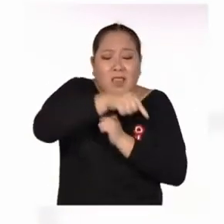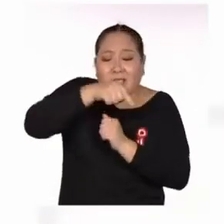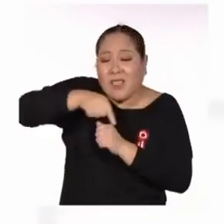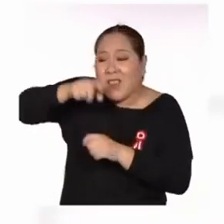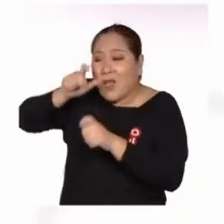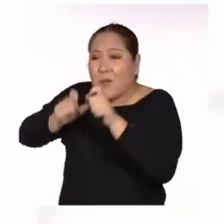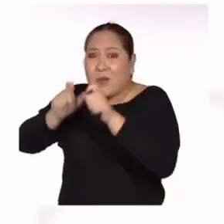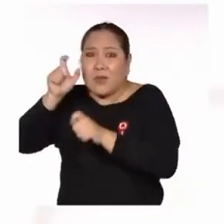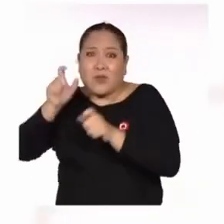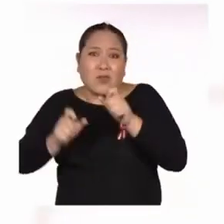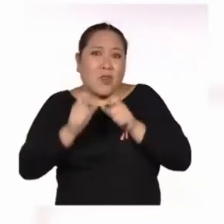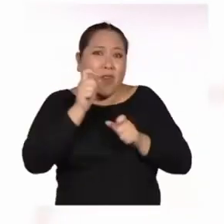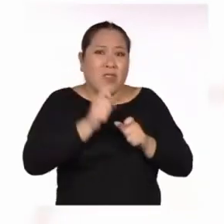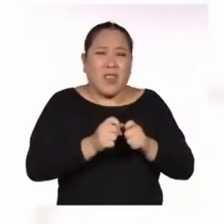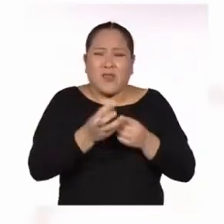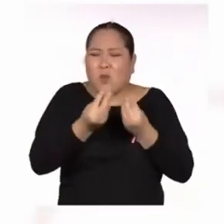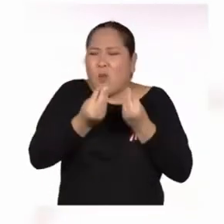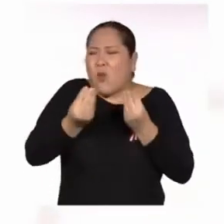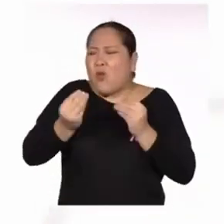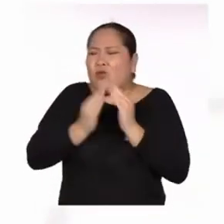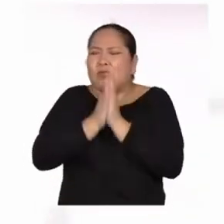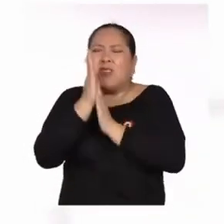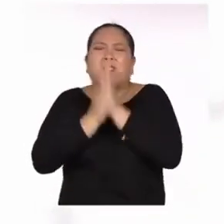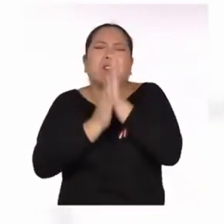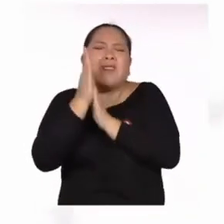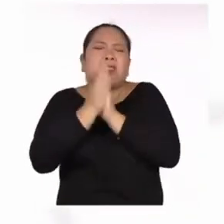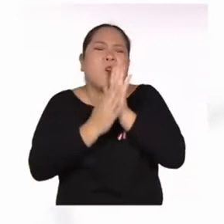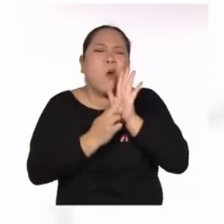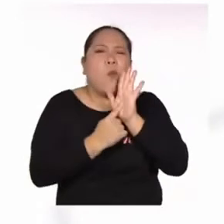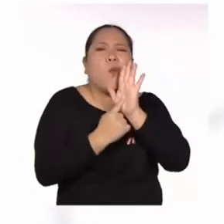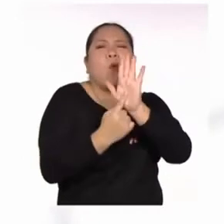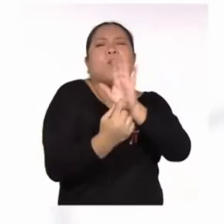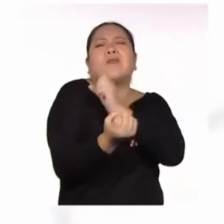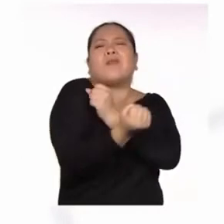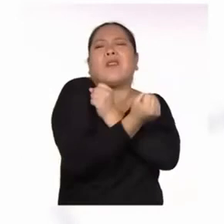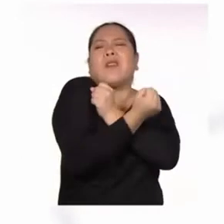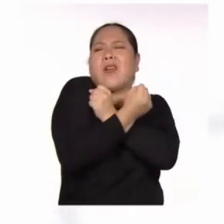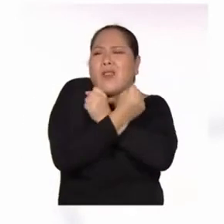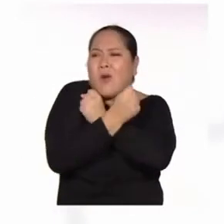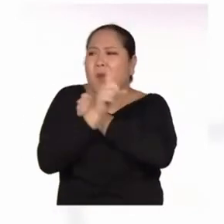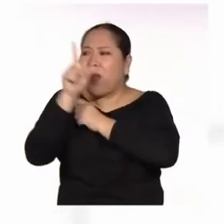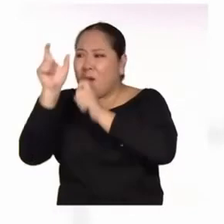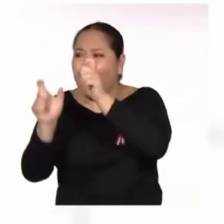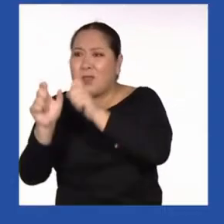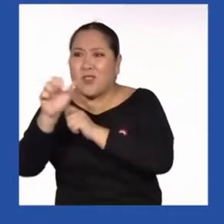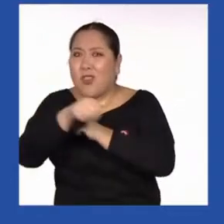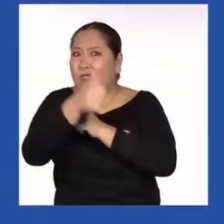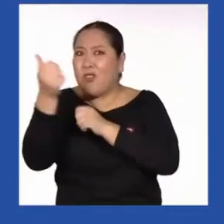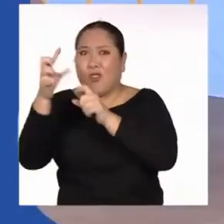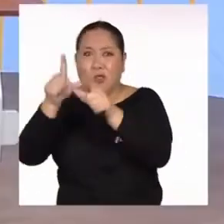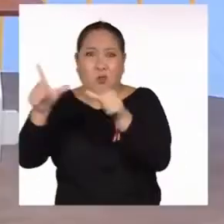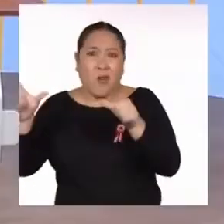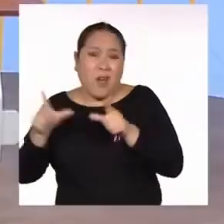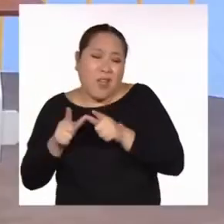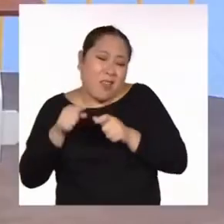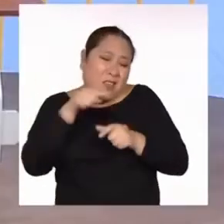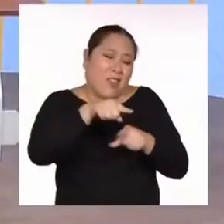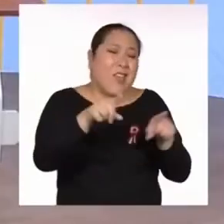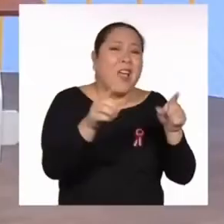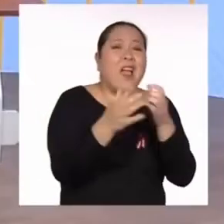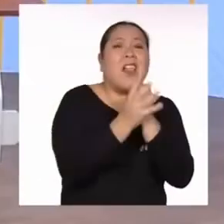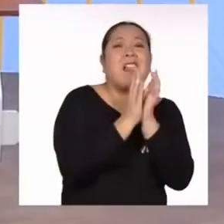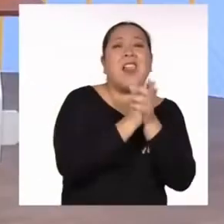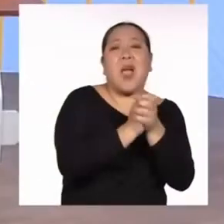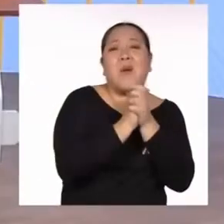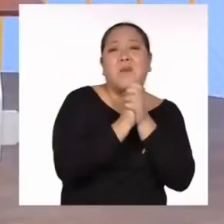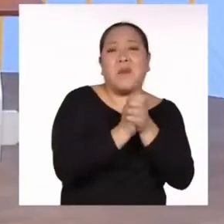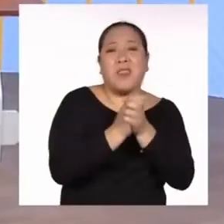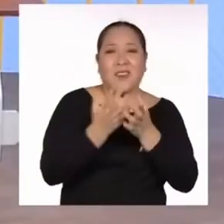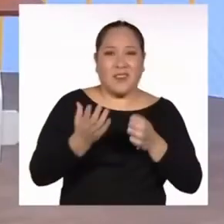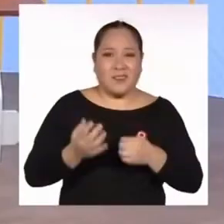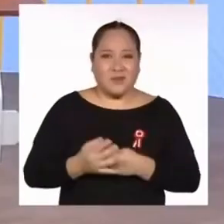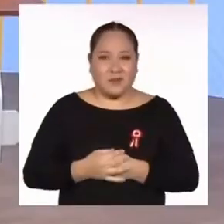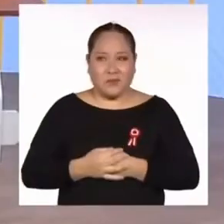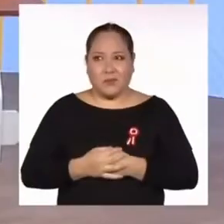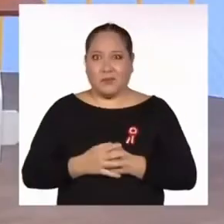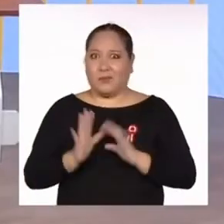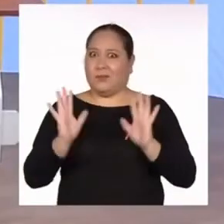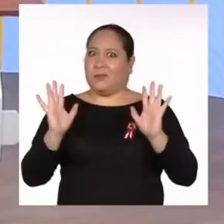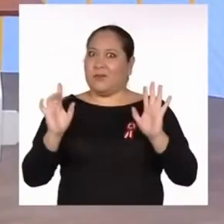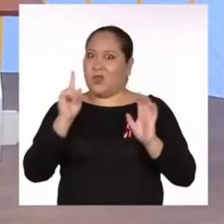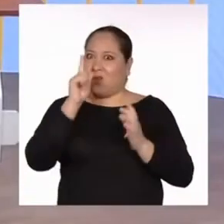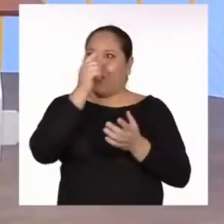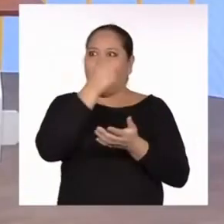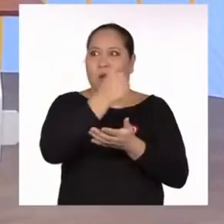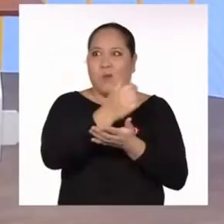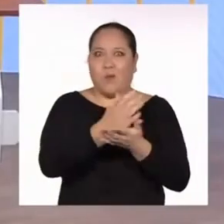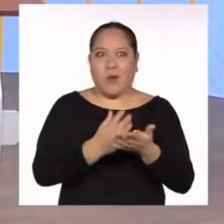ganas de demostrar un gran cariño para el extraño y el amigo felizmente sólo fue una parte